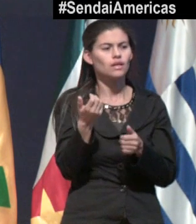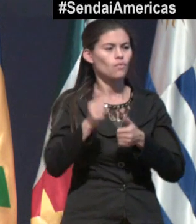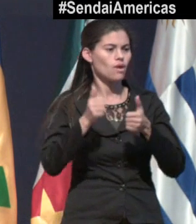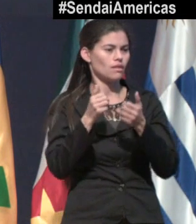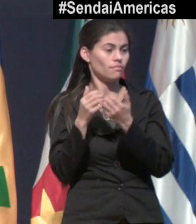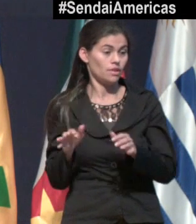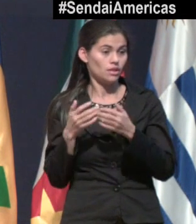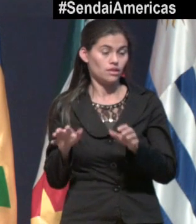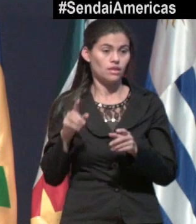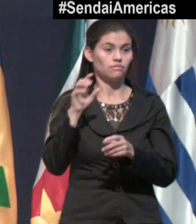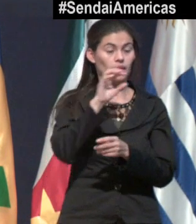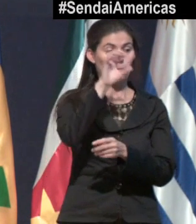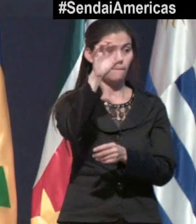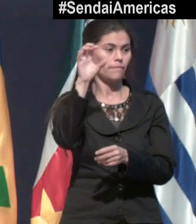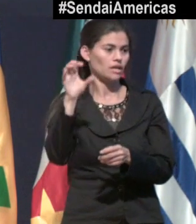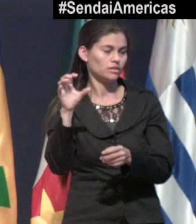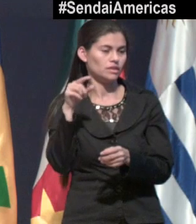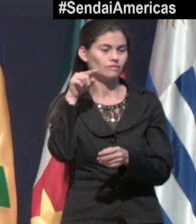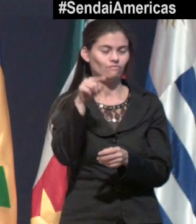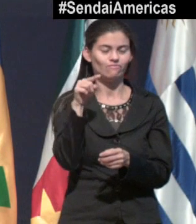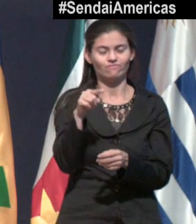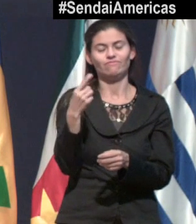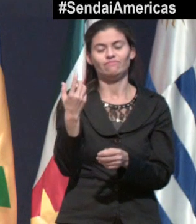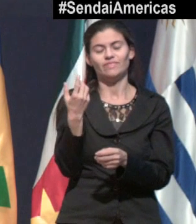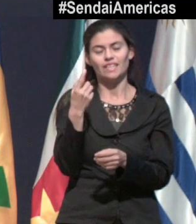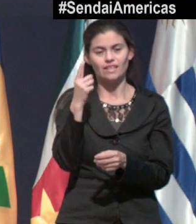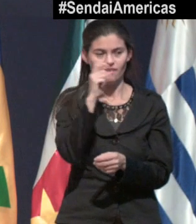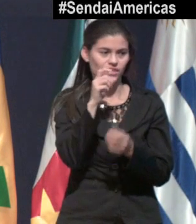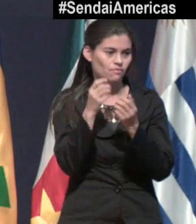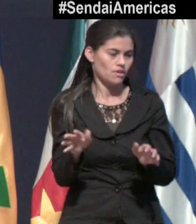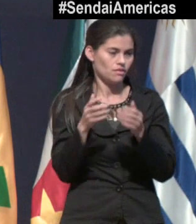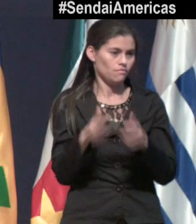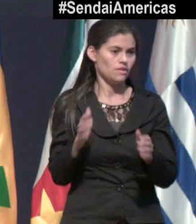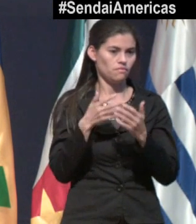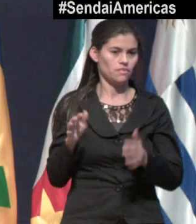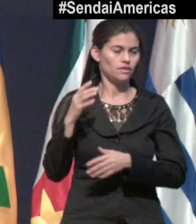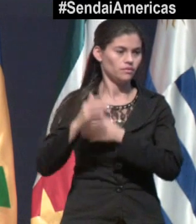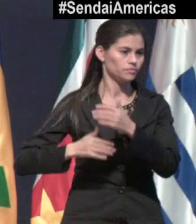pérdidas en los países más grandes que tienen más cosas para perder.